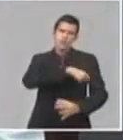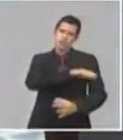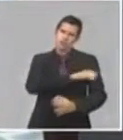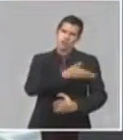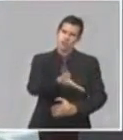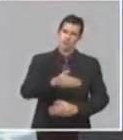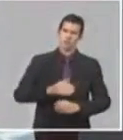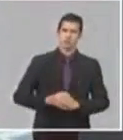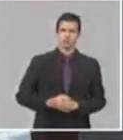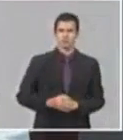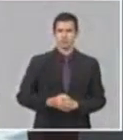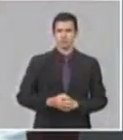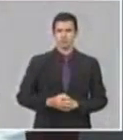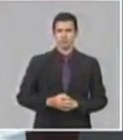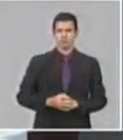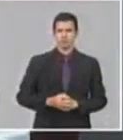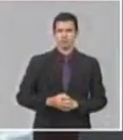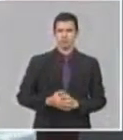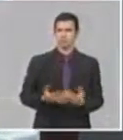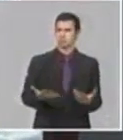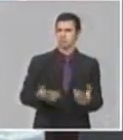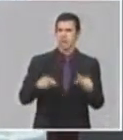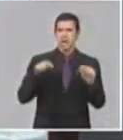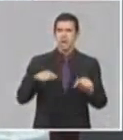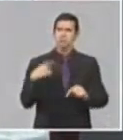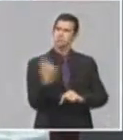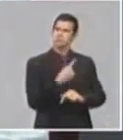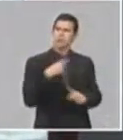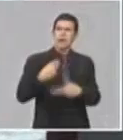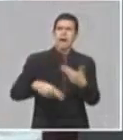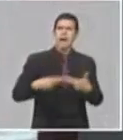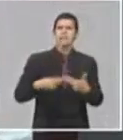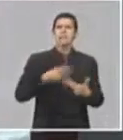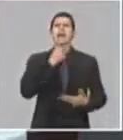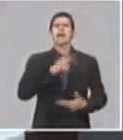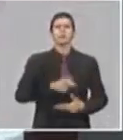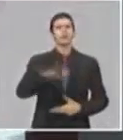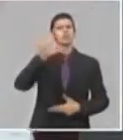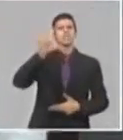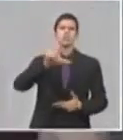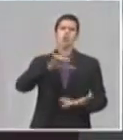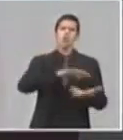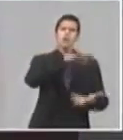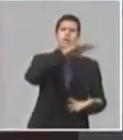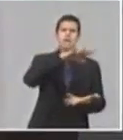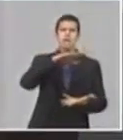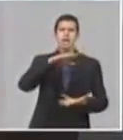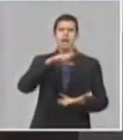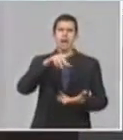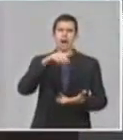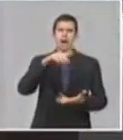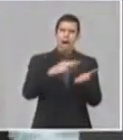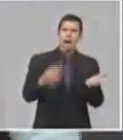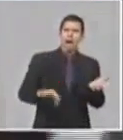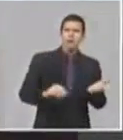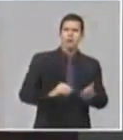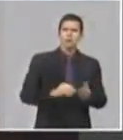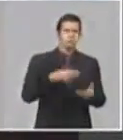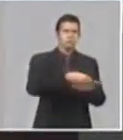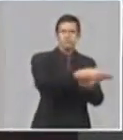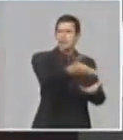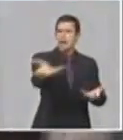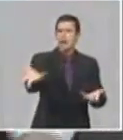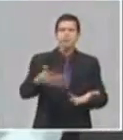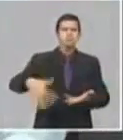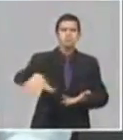aquí le acelera lo mismo la salud las 5 libras a 2 por la canasta al campesino que al que tiene un parado